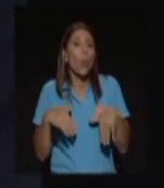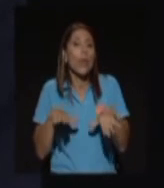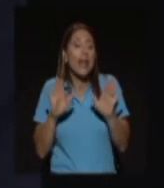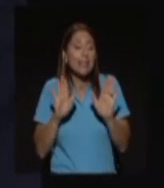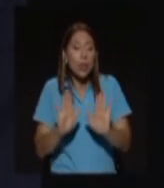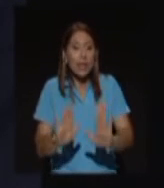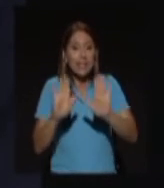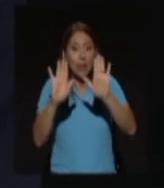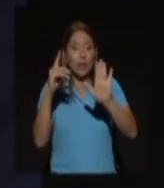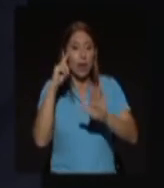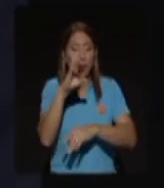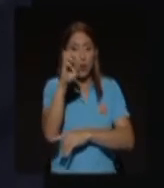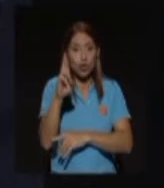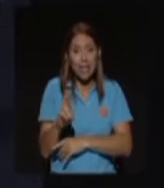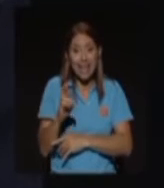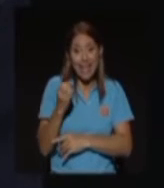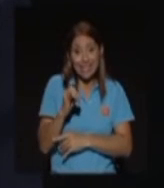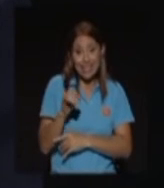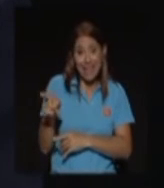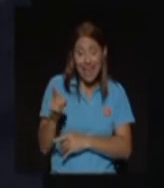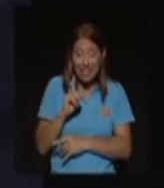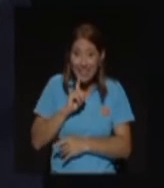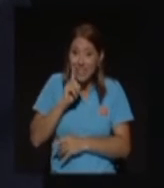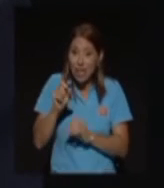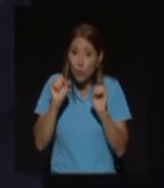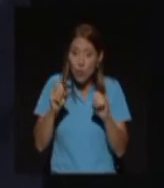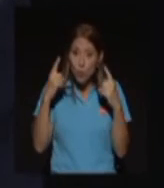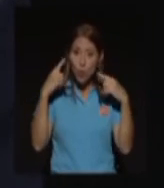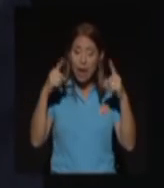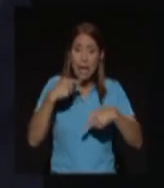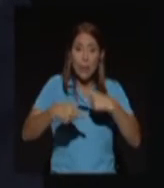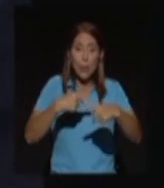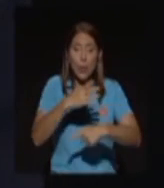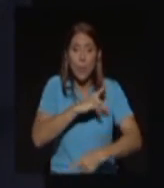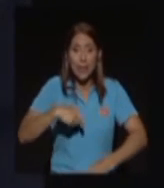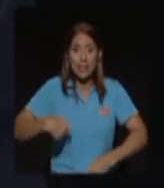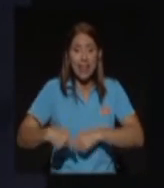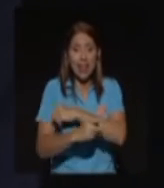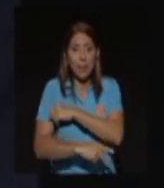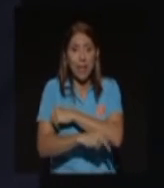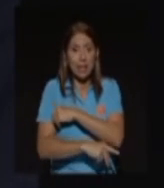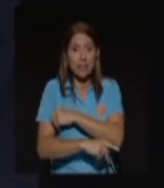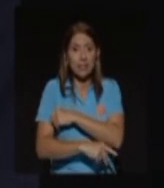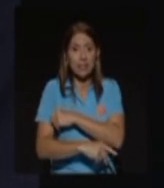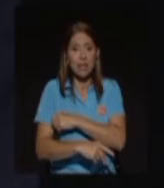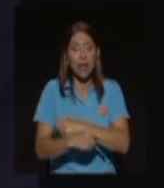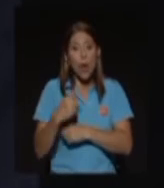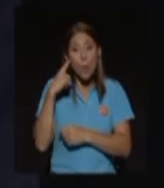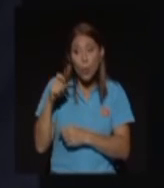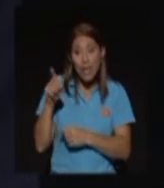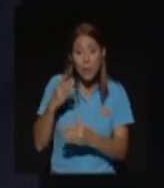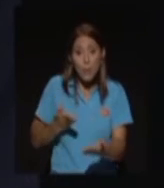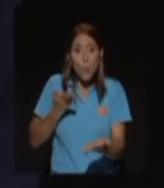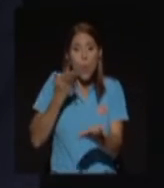para Costa Rica, me parece a mí, si él efectivamente hubiera podido llegar a ser presidente del país, dado los planes que proponía de